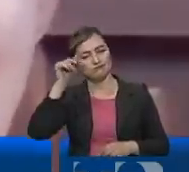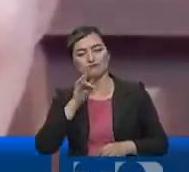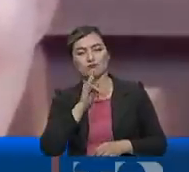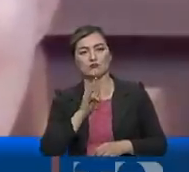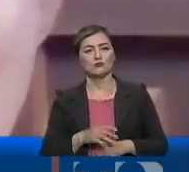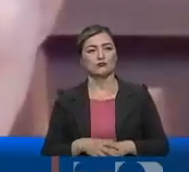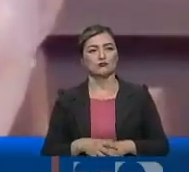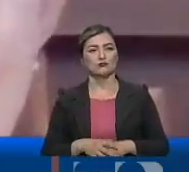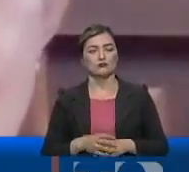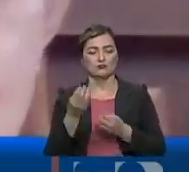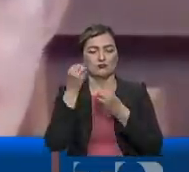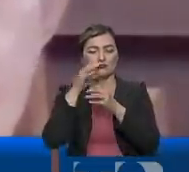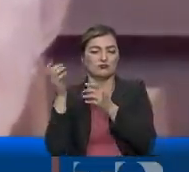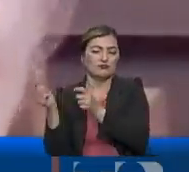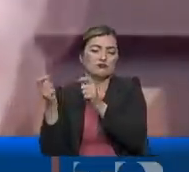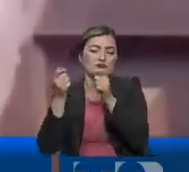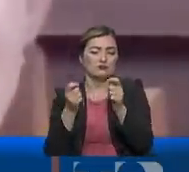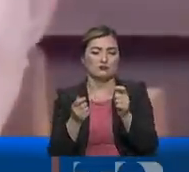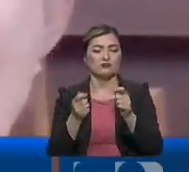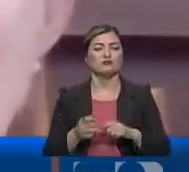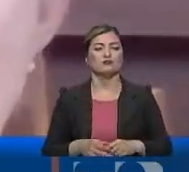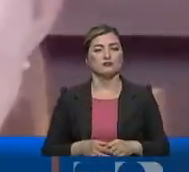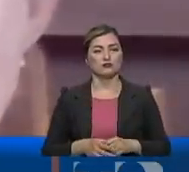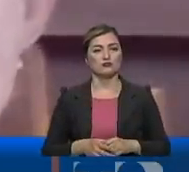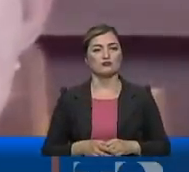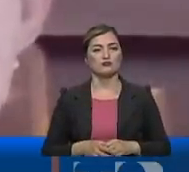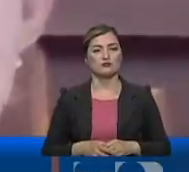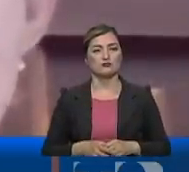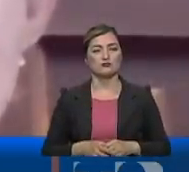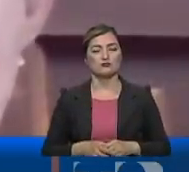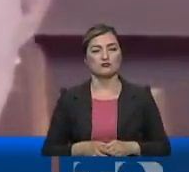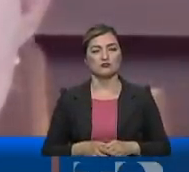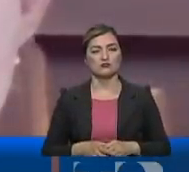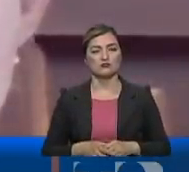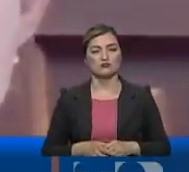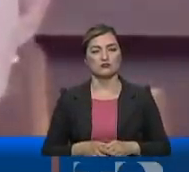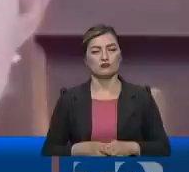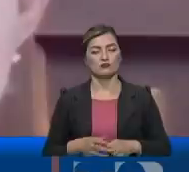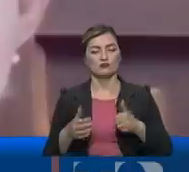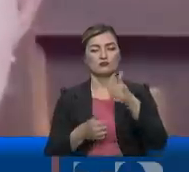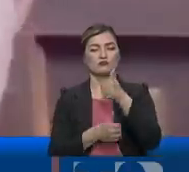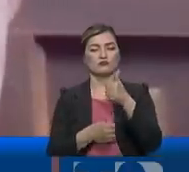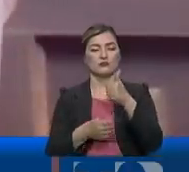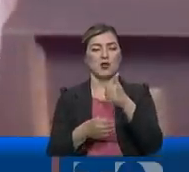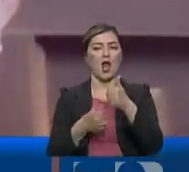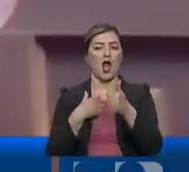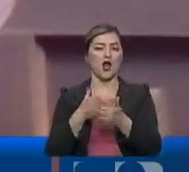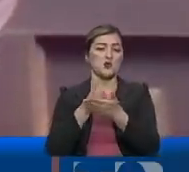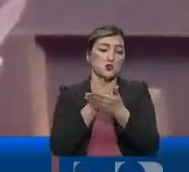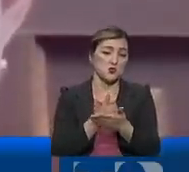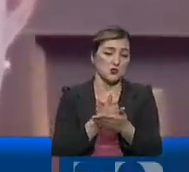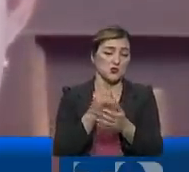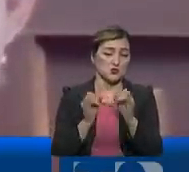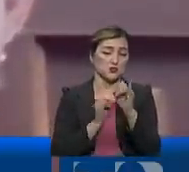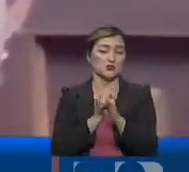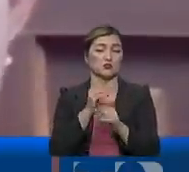la entrega de esa información a través de un mecanismo de asistencia penal internacional dentro de